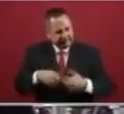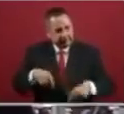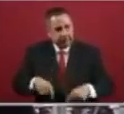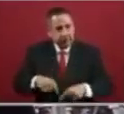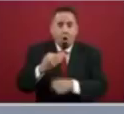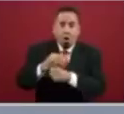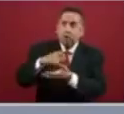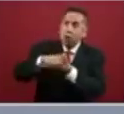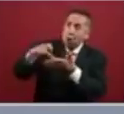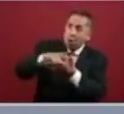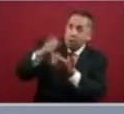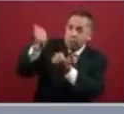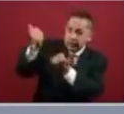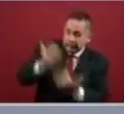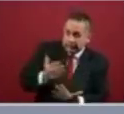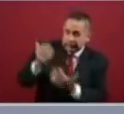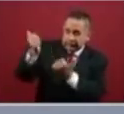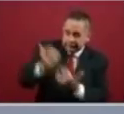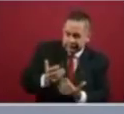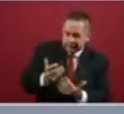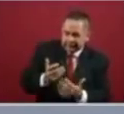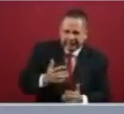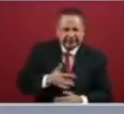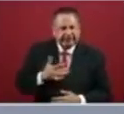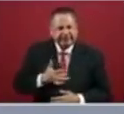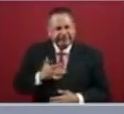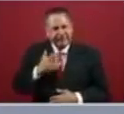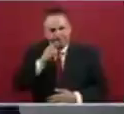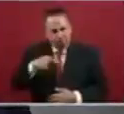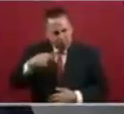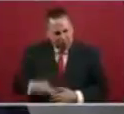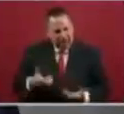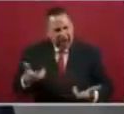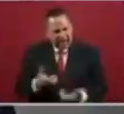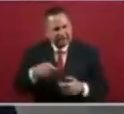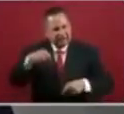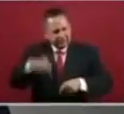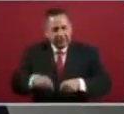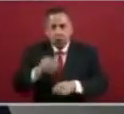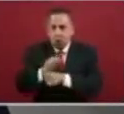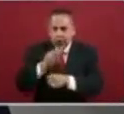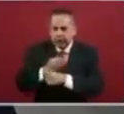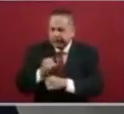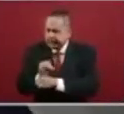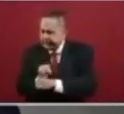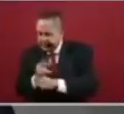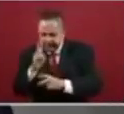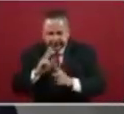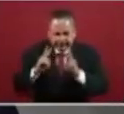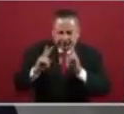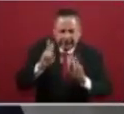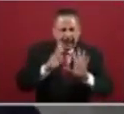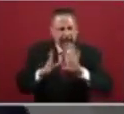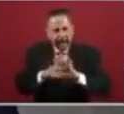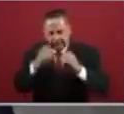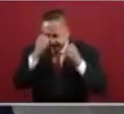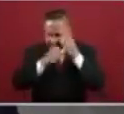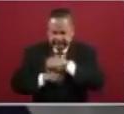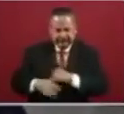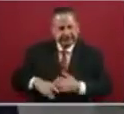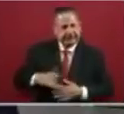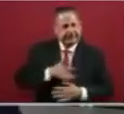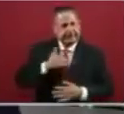estamos importando. Para ello se están haciendo rigurosos